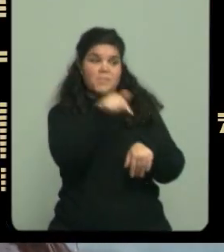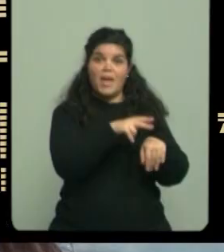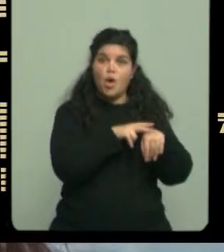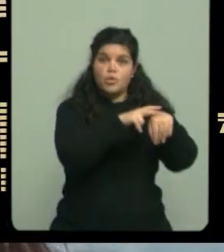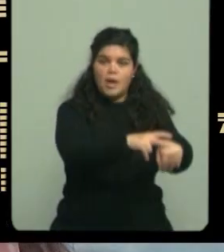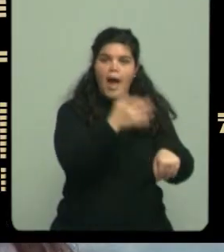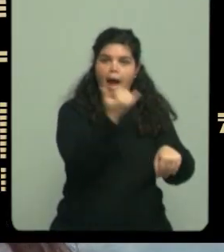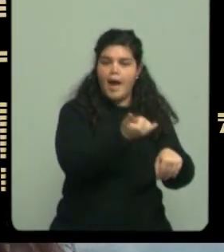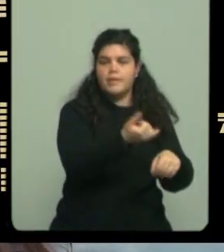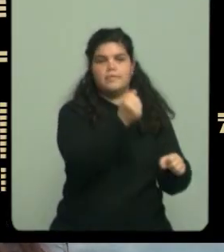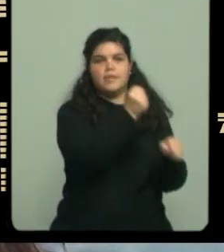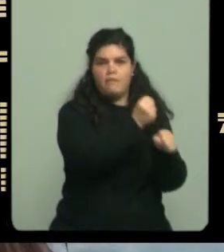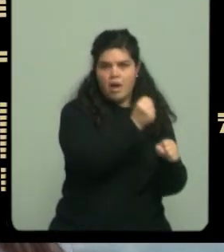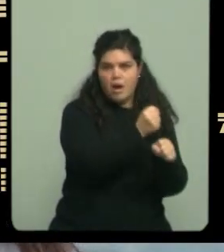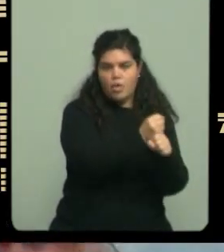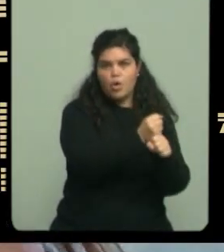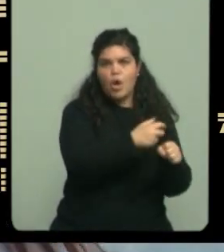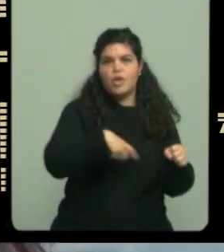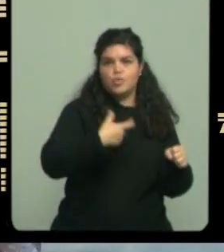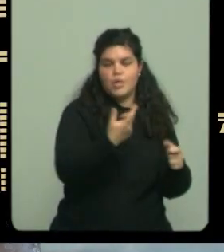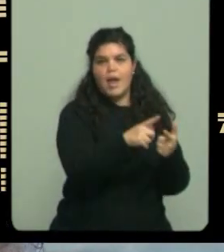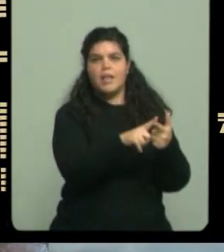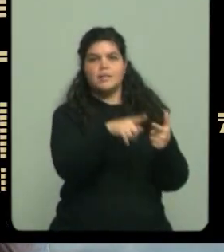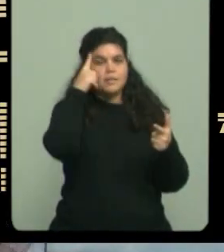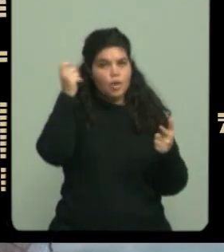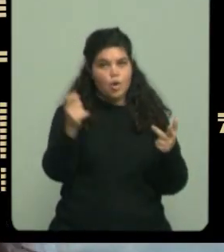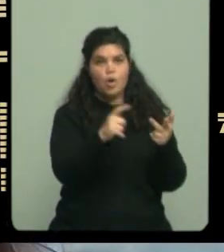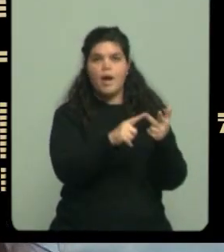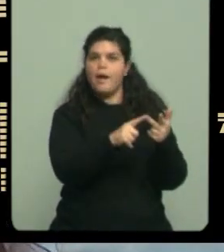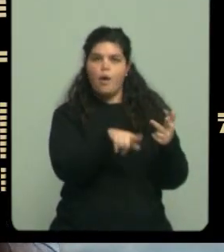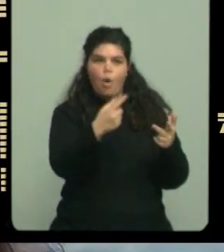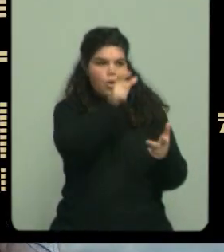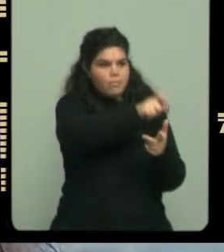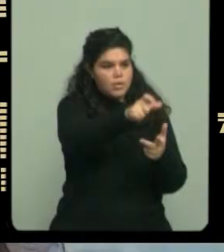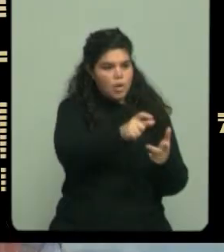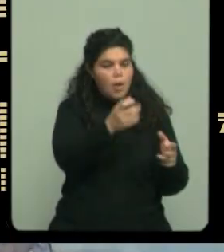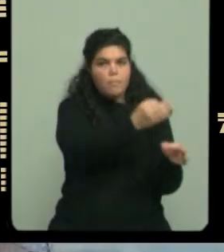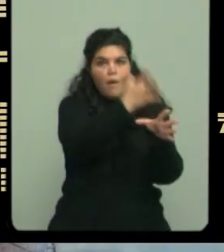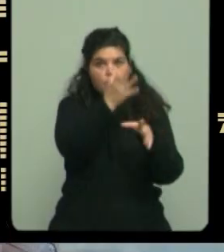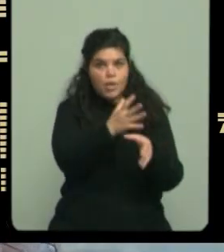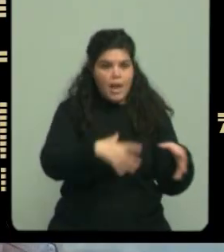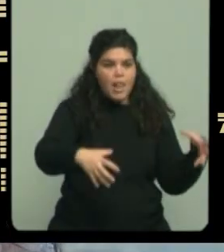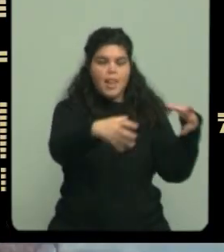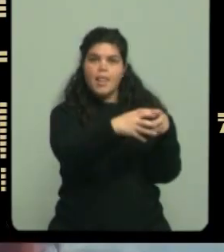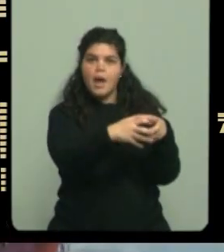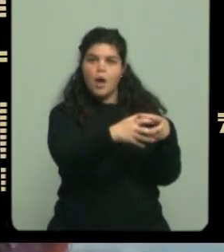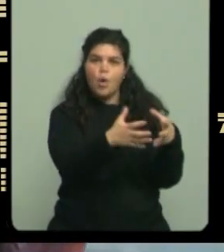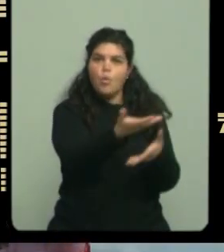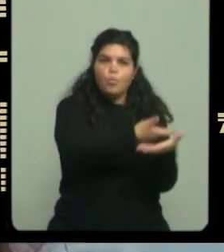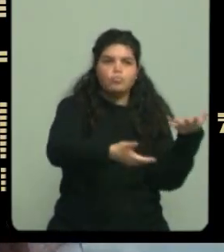hay trabajadoras sociales, hay abogadas, donde alojan y acompañan la situación y ahí se articula